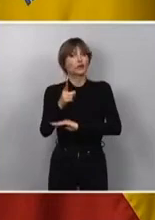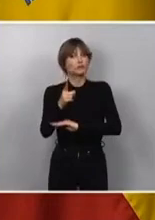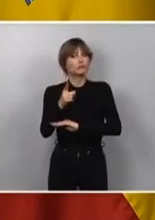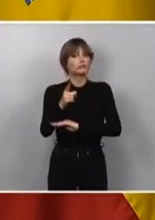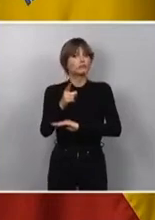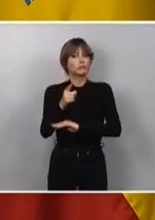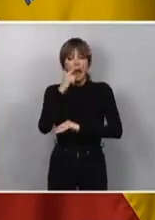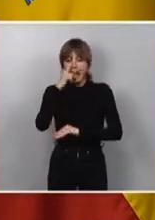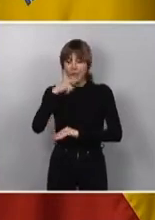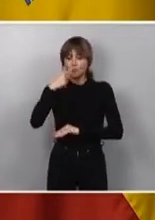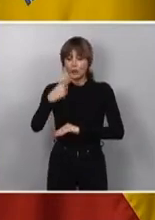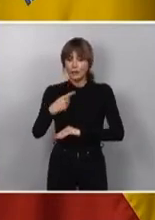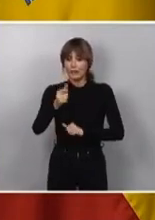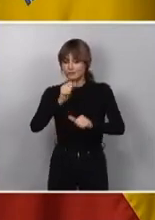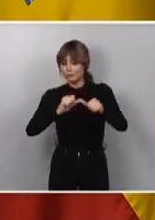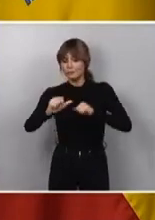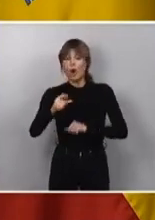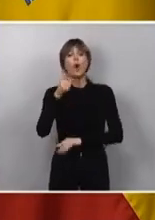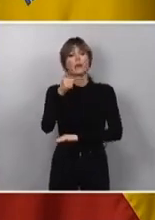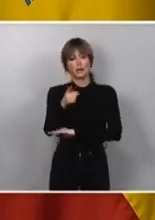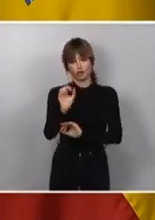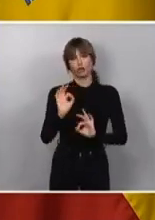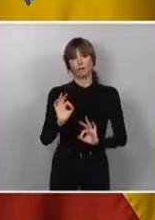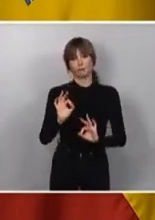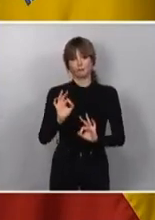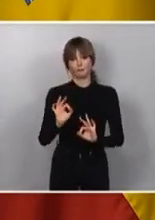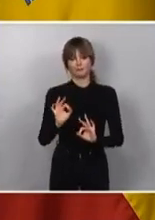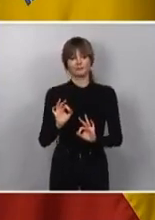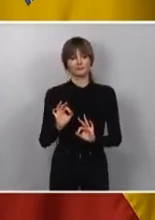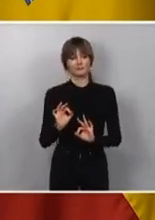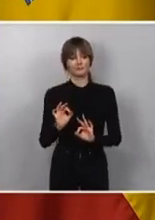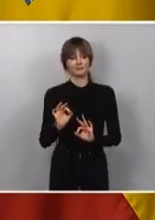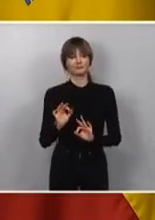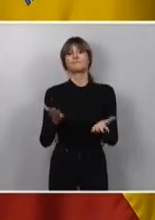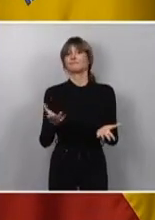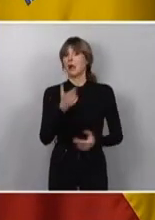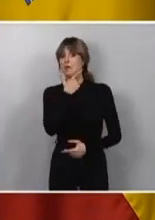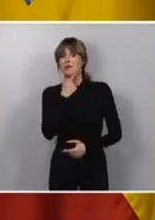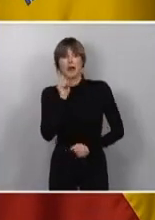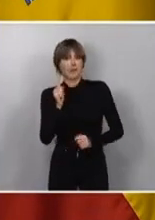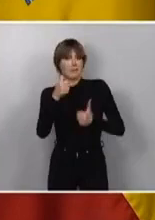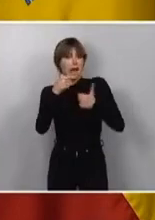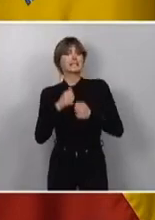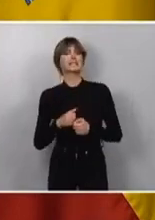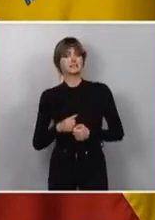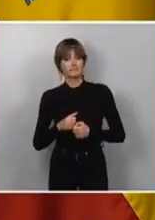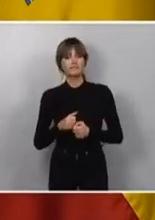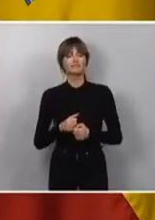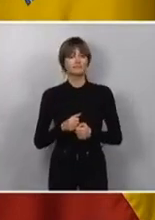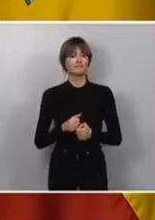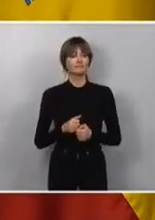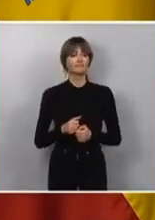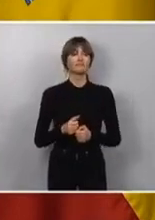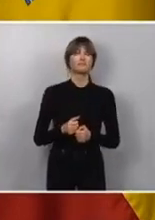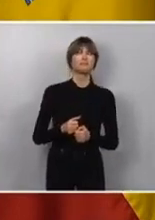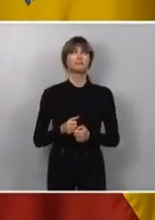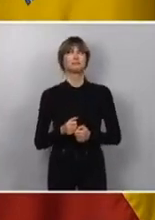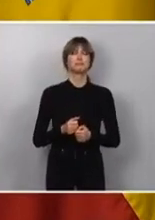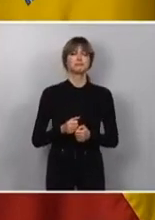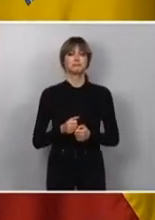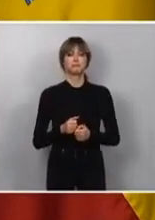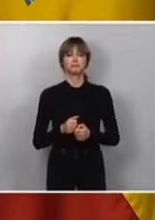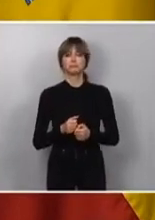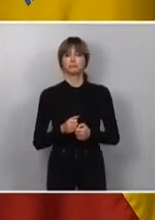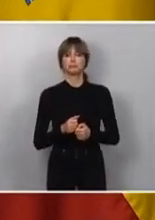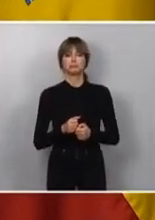realidad ya se hace todos los años se emiten 40,000 millones de euros para pagar pensiones En España se emiten de deuda pública